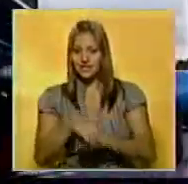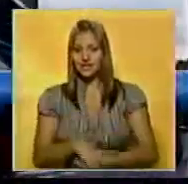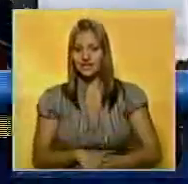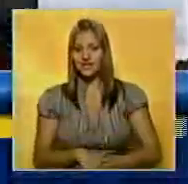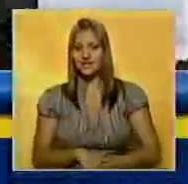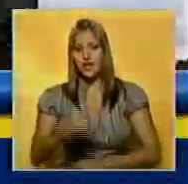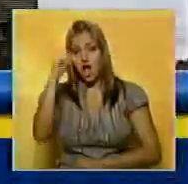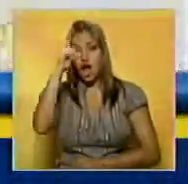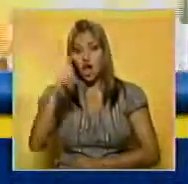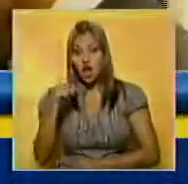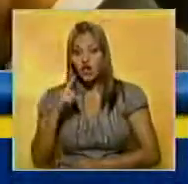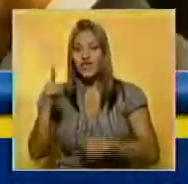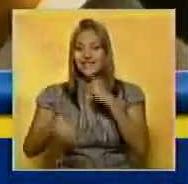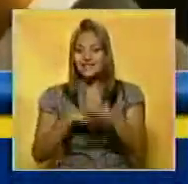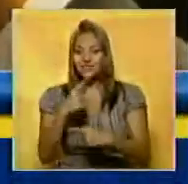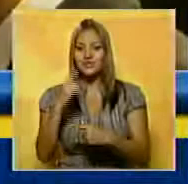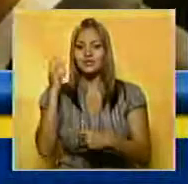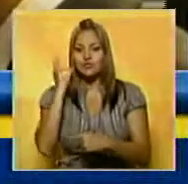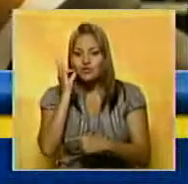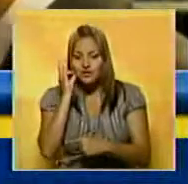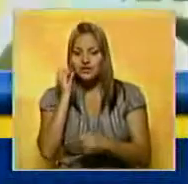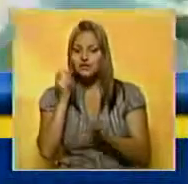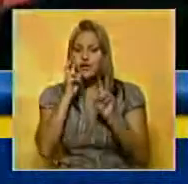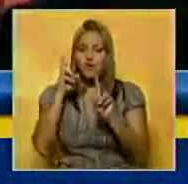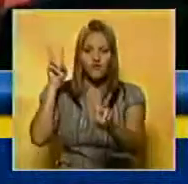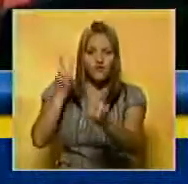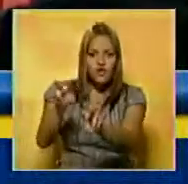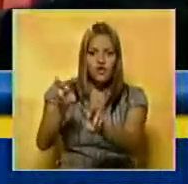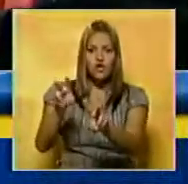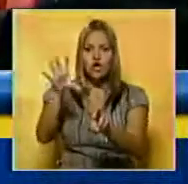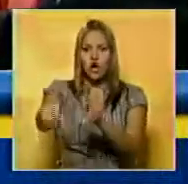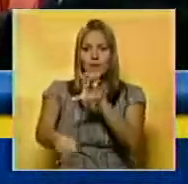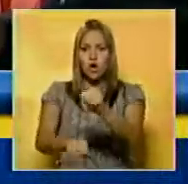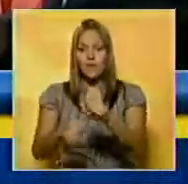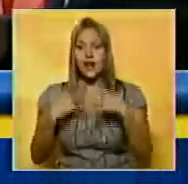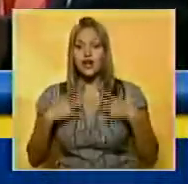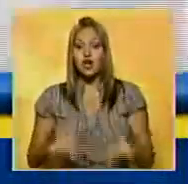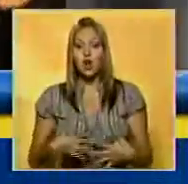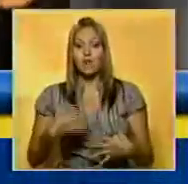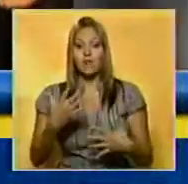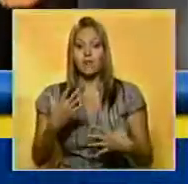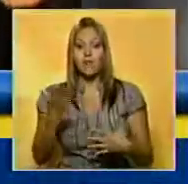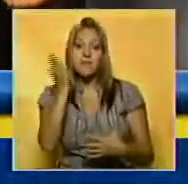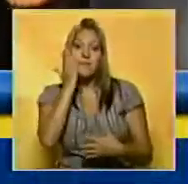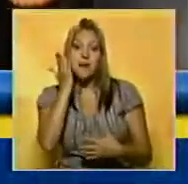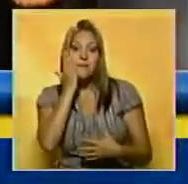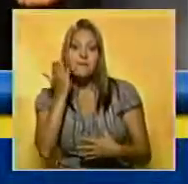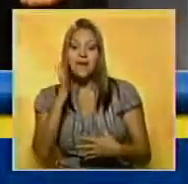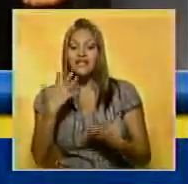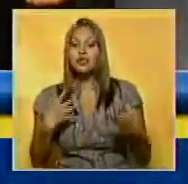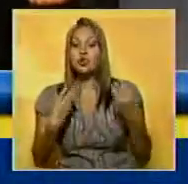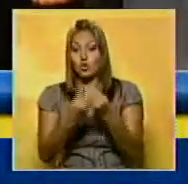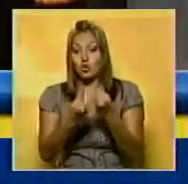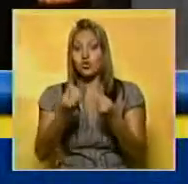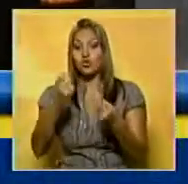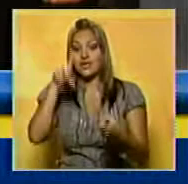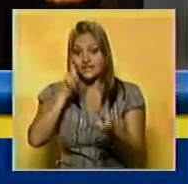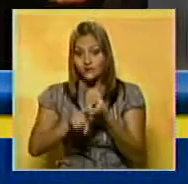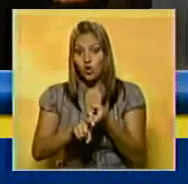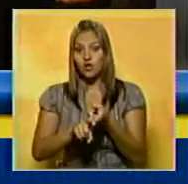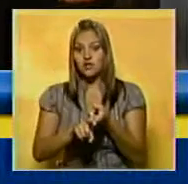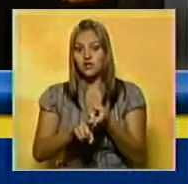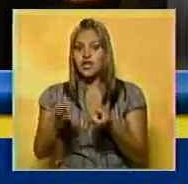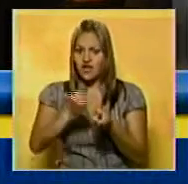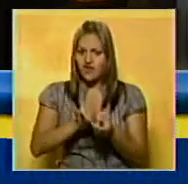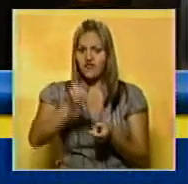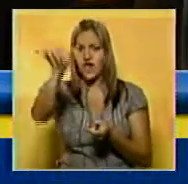Londres, luego que la duquesa de Cambridge fuera vista comprando ropa de maternidad, ahora el príncipe Carlos junto a su esposa Camilla Parker estuvieron